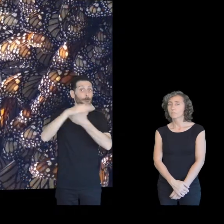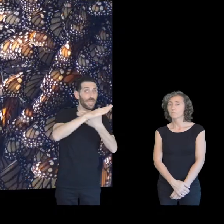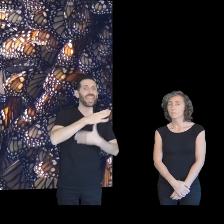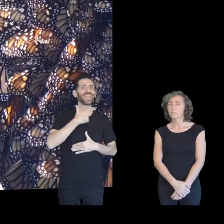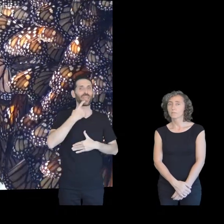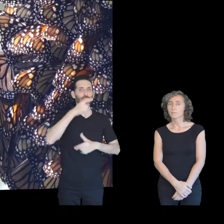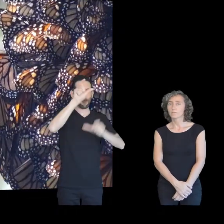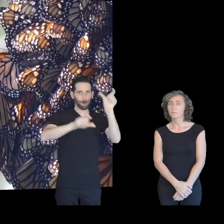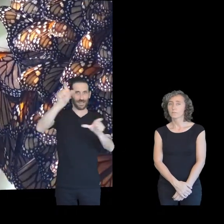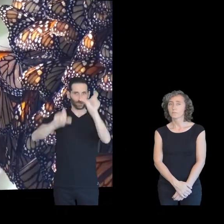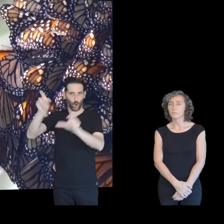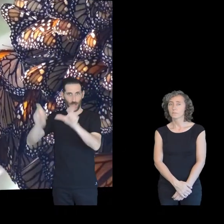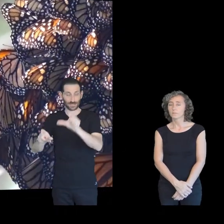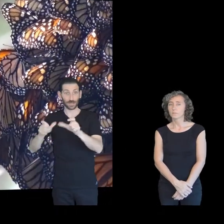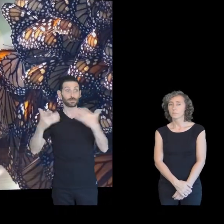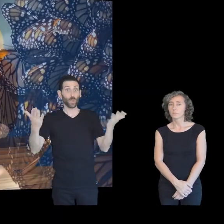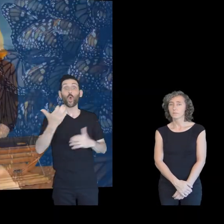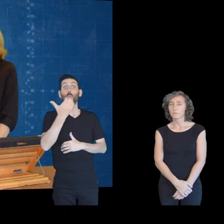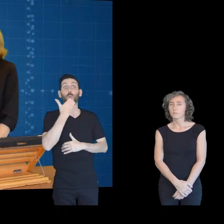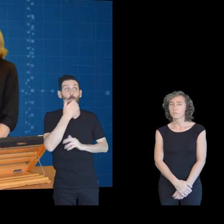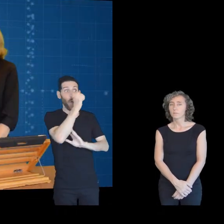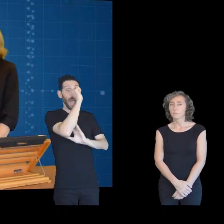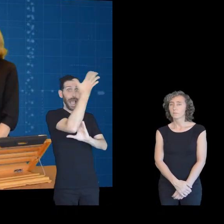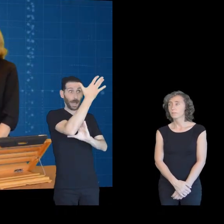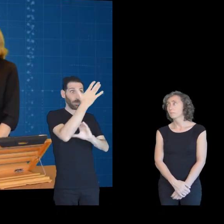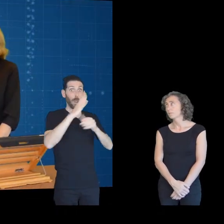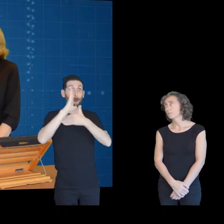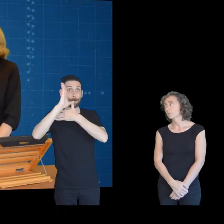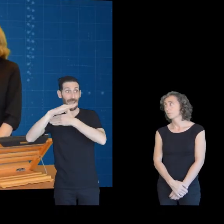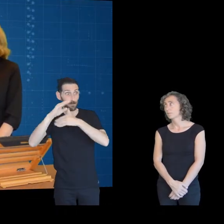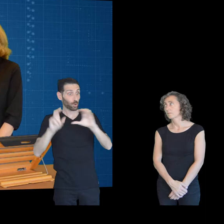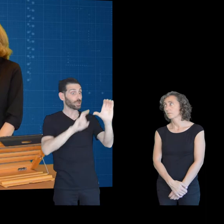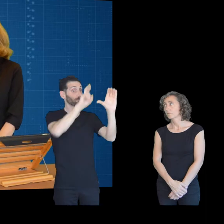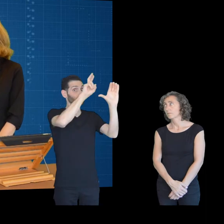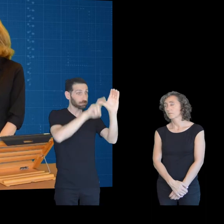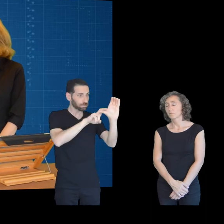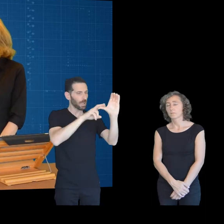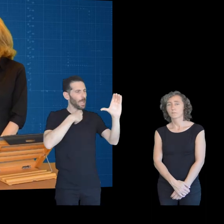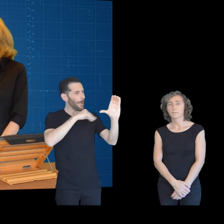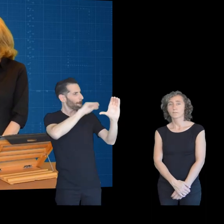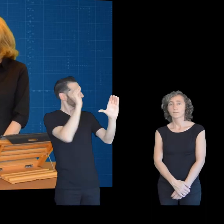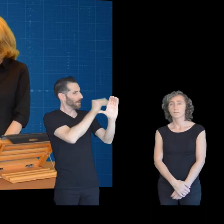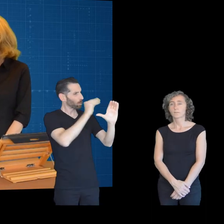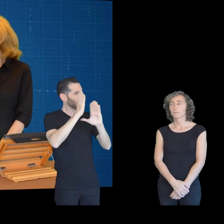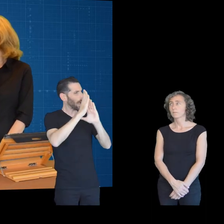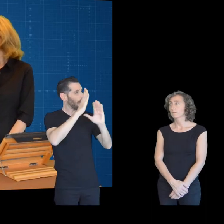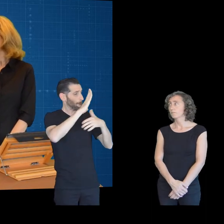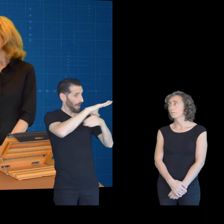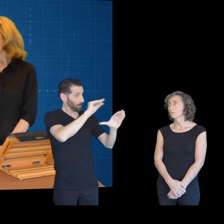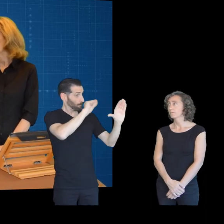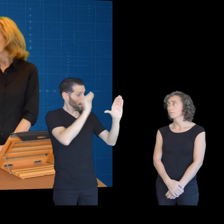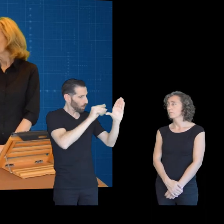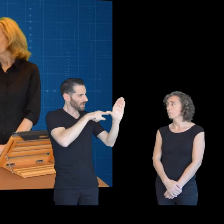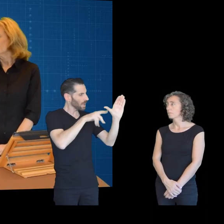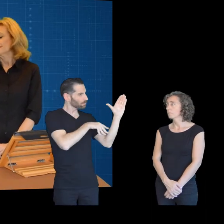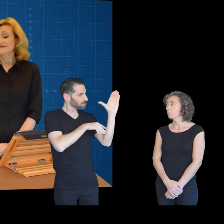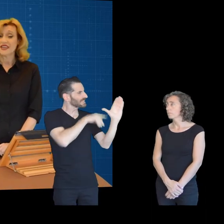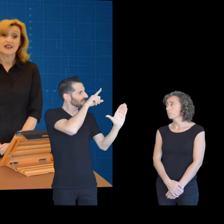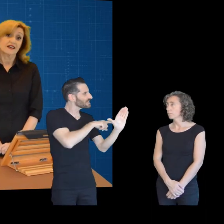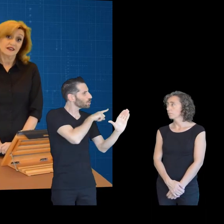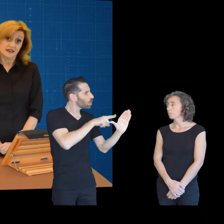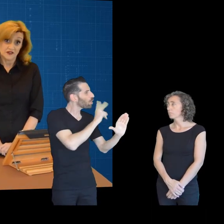bolboreta representa a existencia dunha persoa. Se lle preguntásemos a bolboreta se a árbore na que está pousada se move, que nos